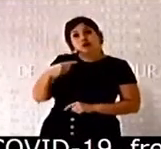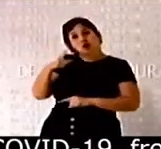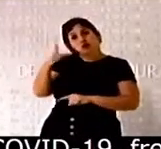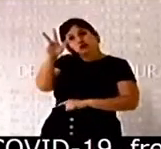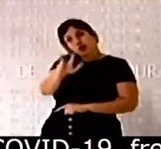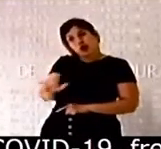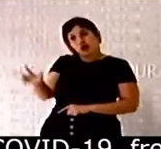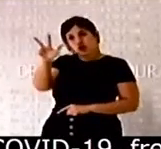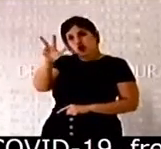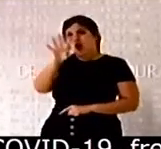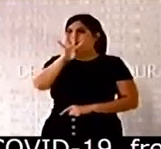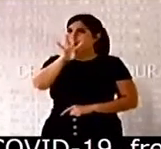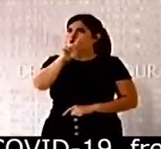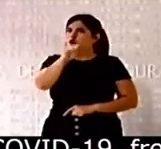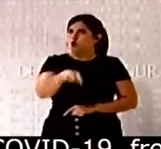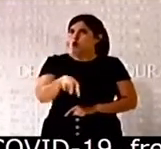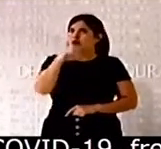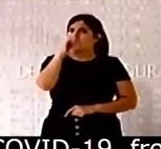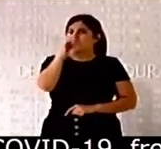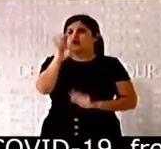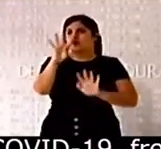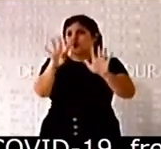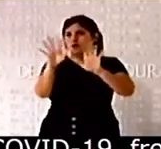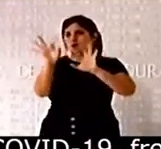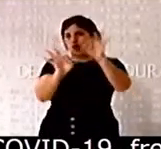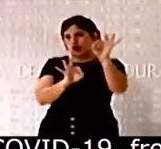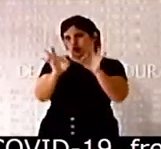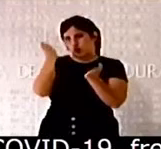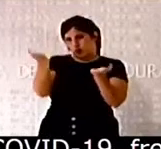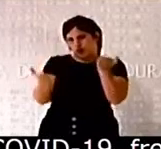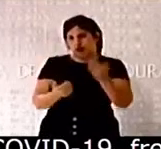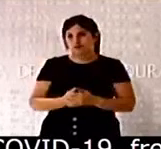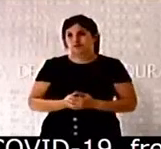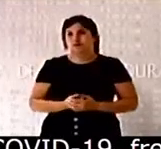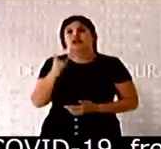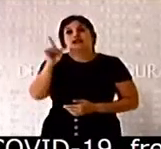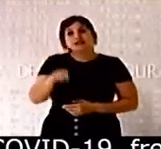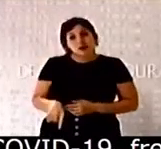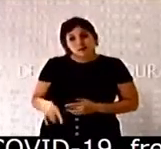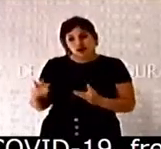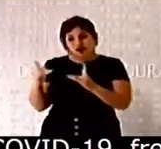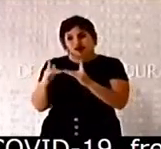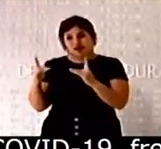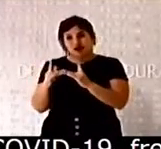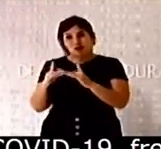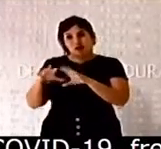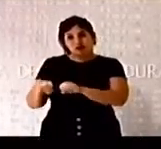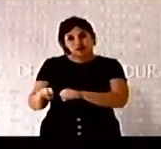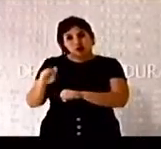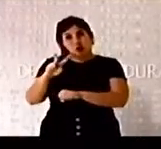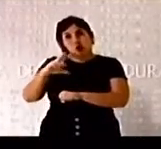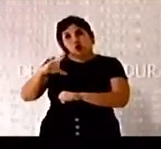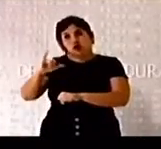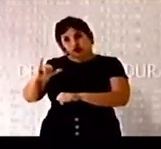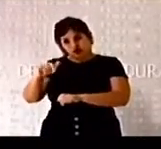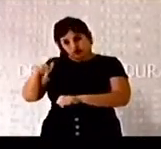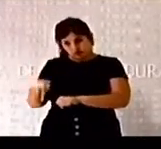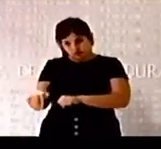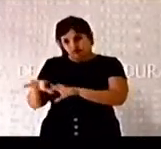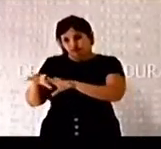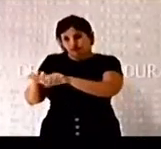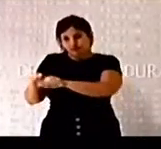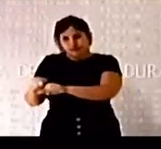4,09% de la media del país. Y también lo estamos consiguiendo en las camas de UCI. El porcentaje de ocupación de las camas de